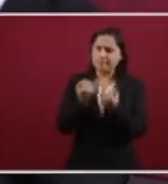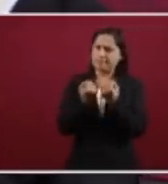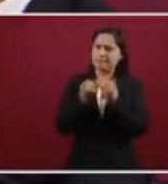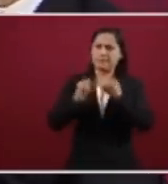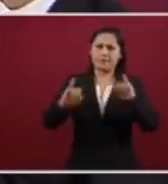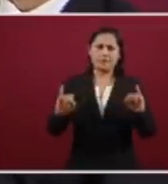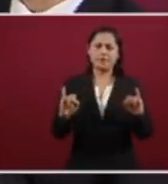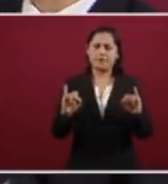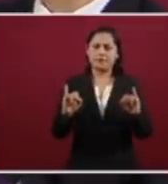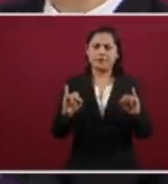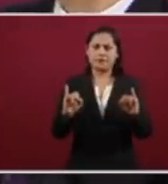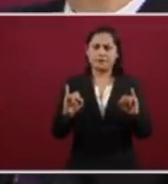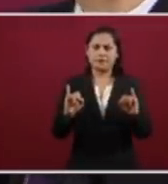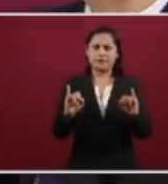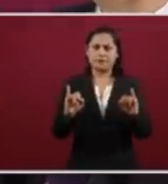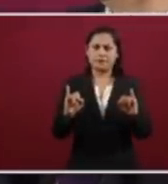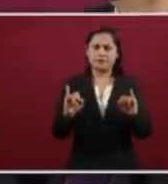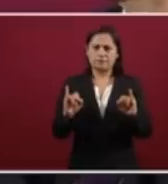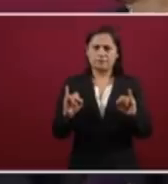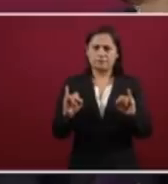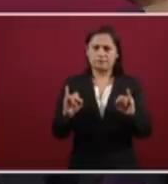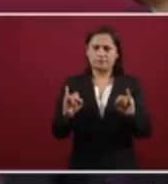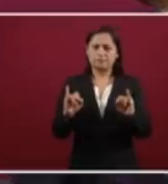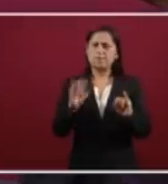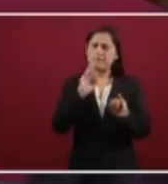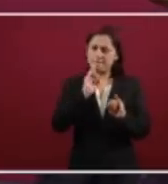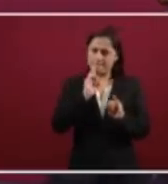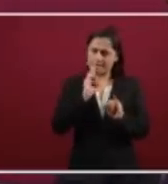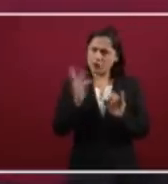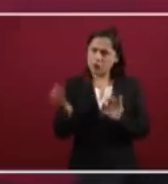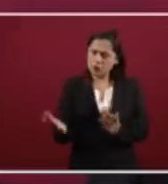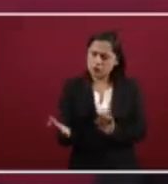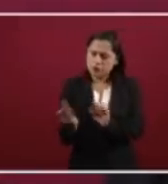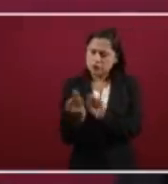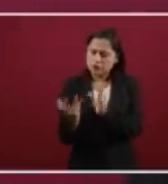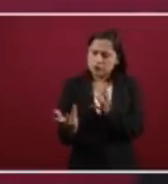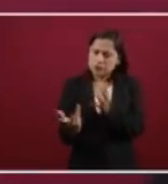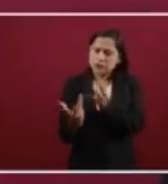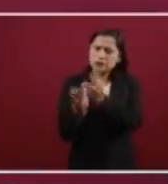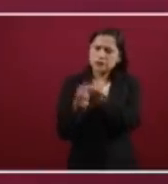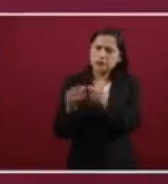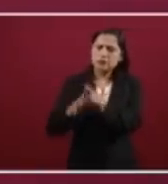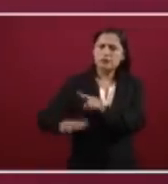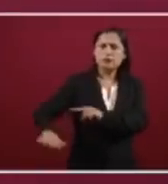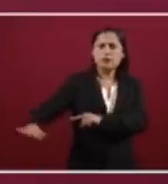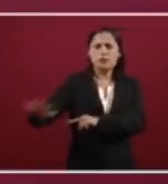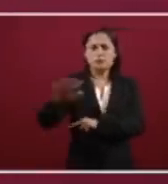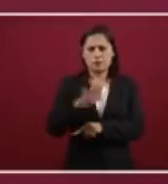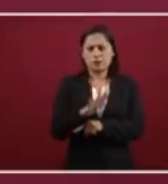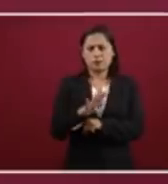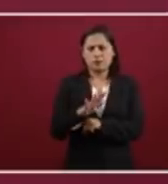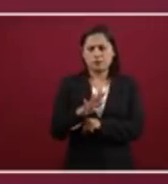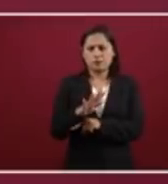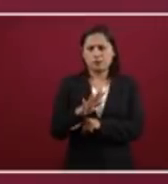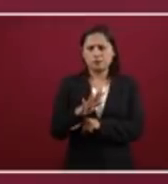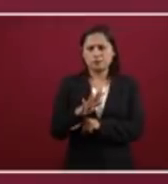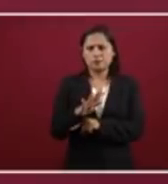lo más cercano que se pueda al pueblo y lo más distante